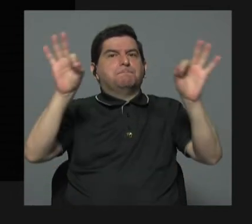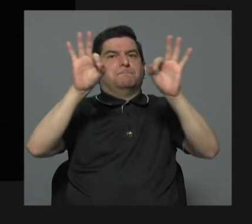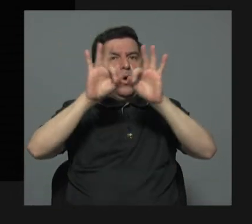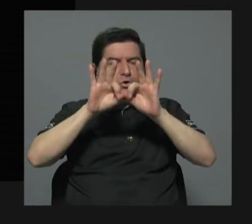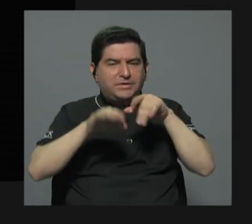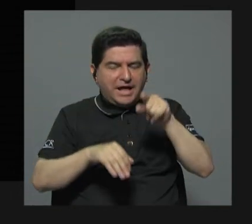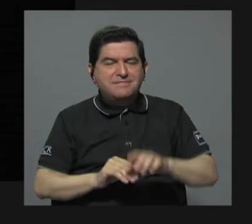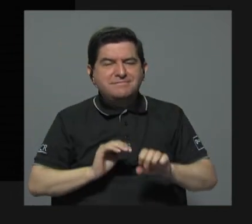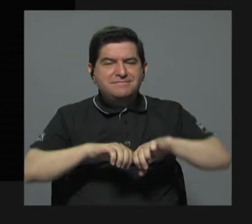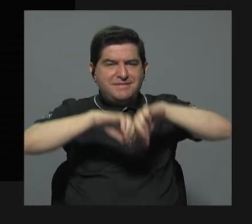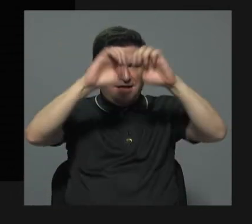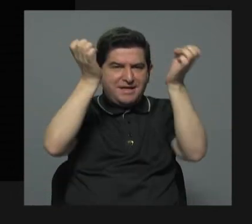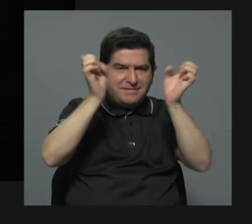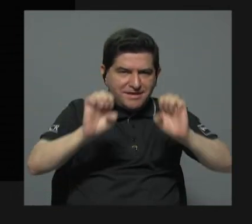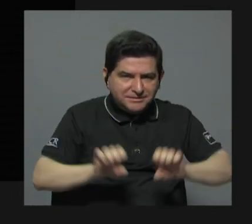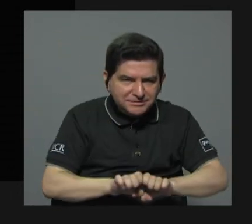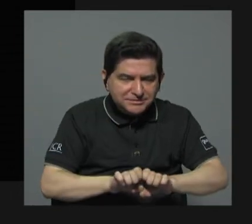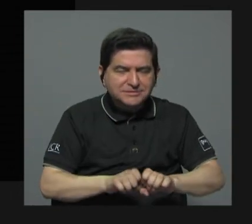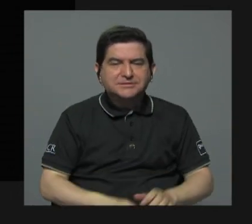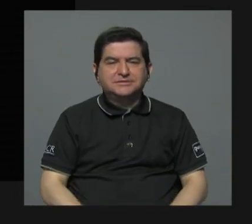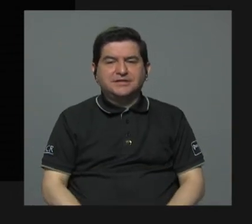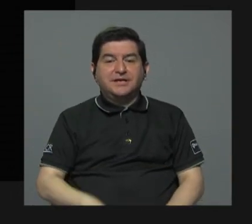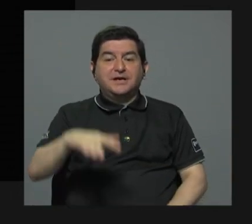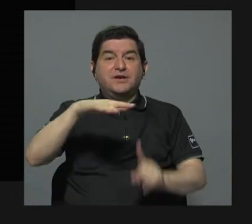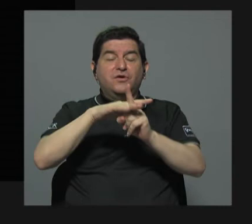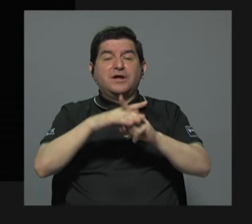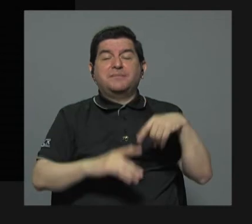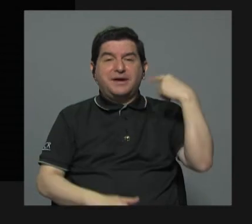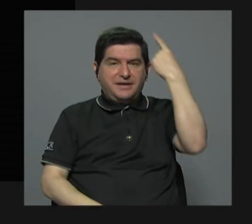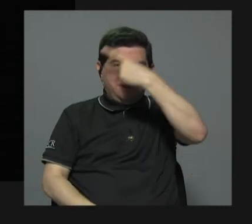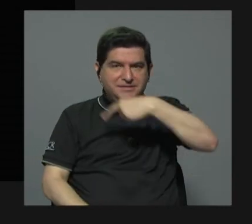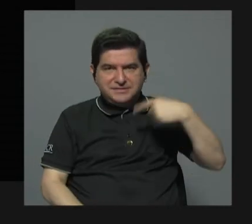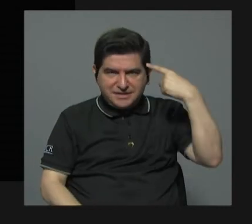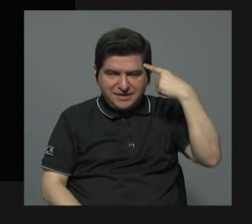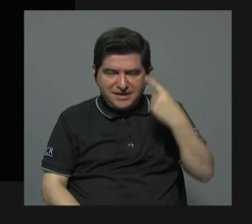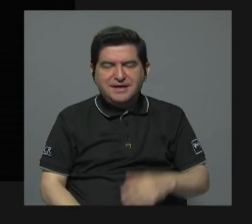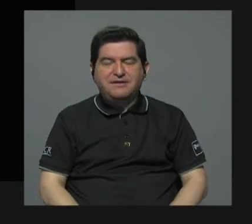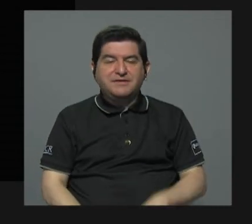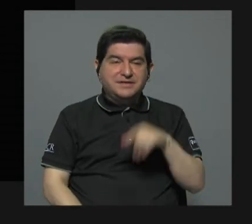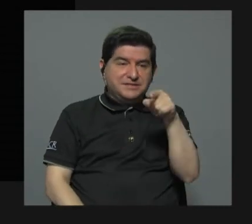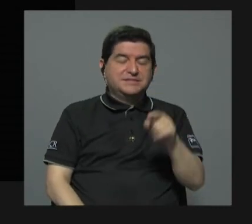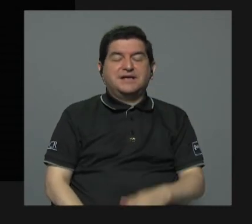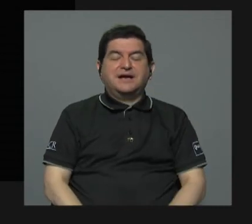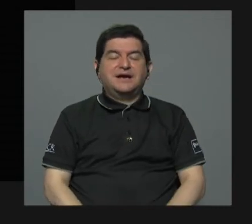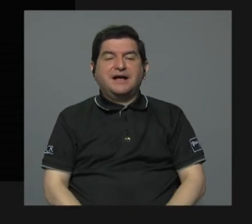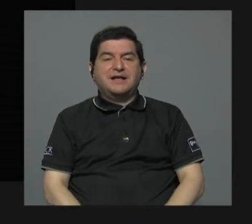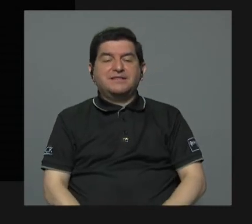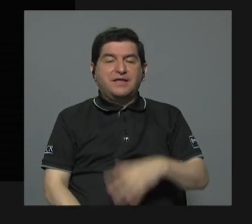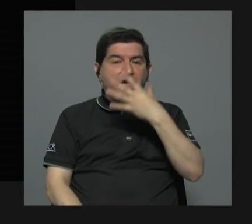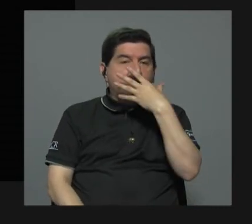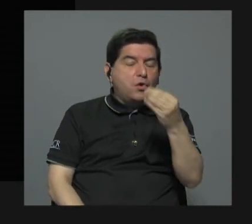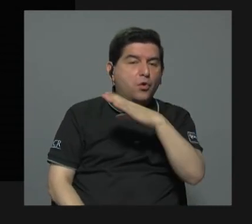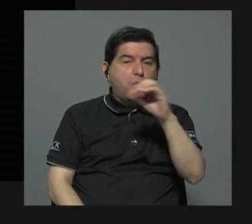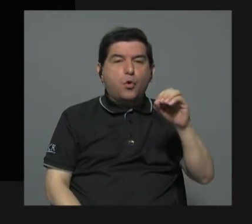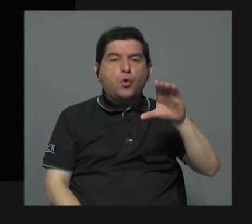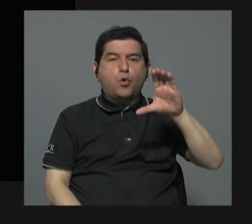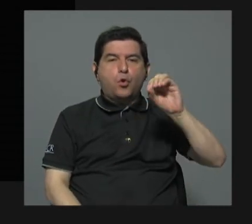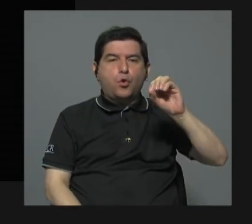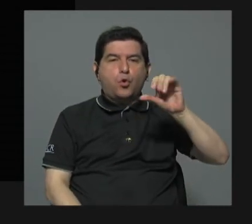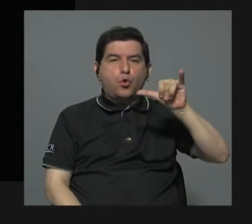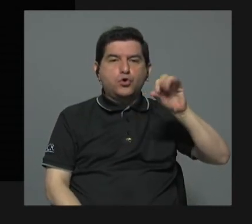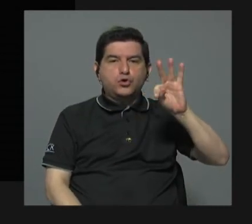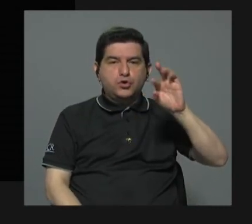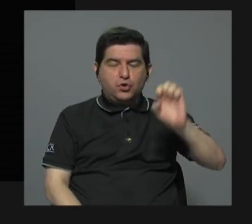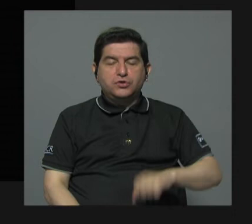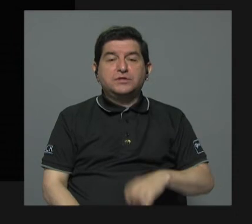significativo de este escudo de armas es lo que sale de la cabeza del coyote o del lobo en el otro lado. Es lo que ya